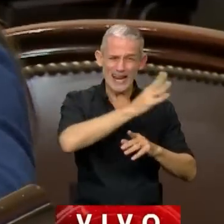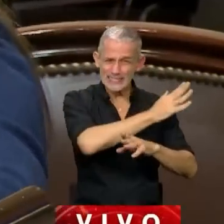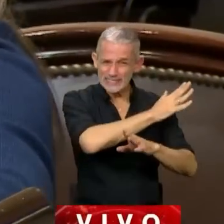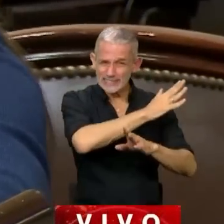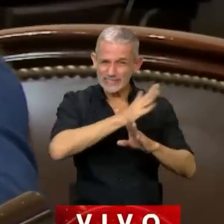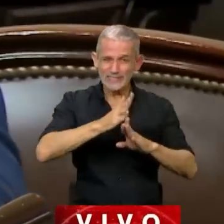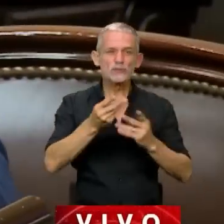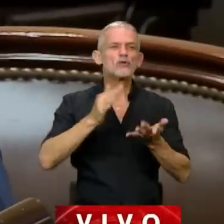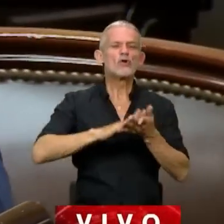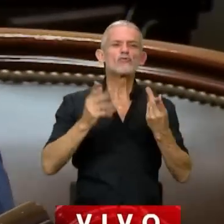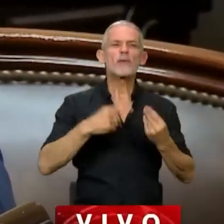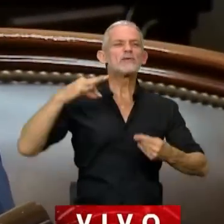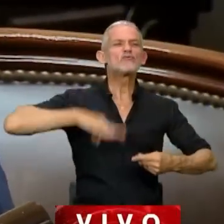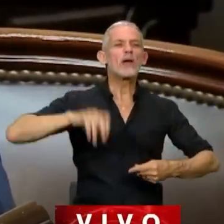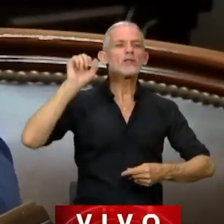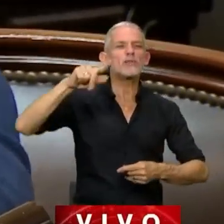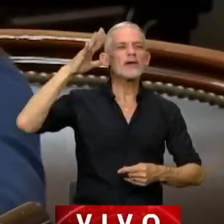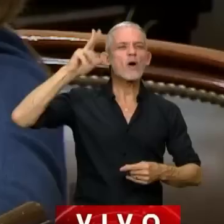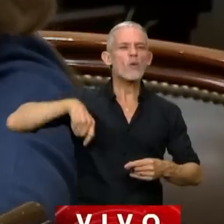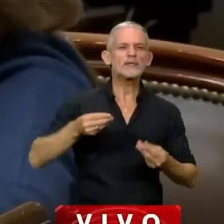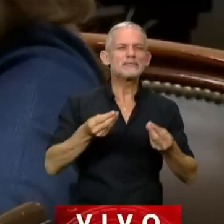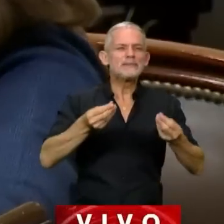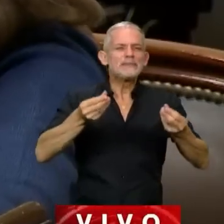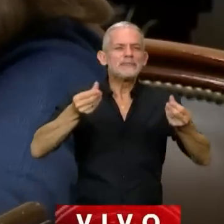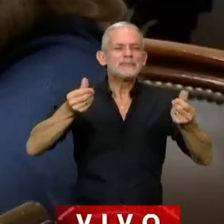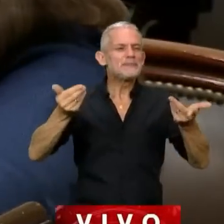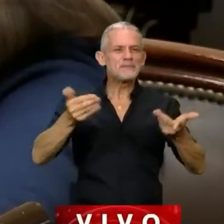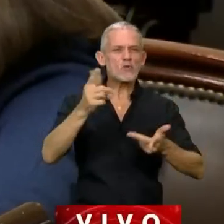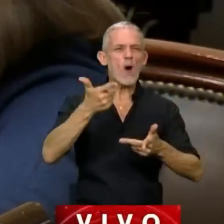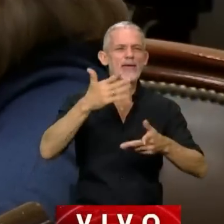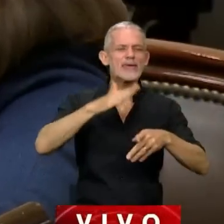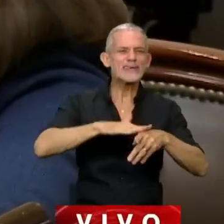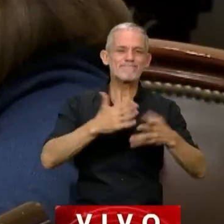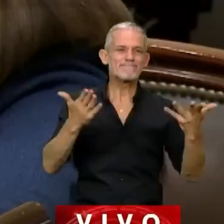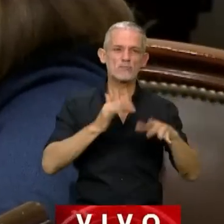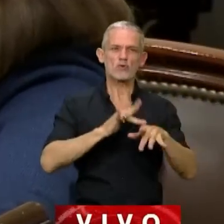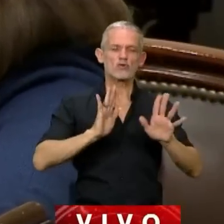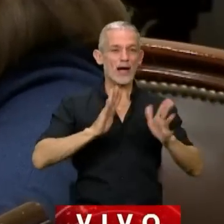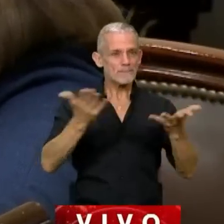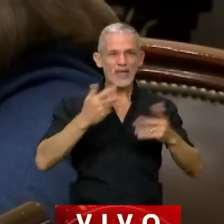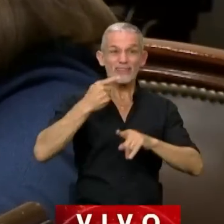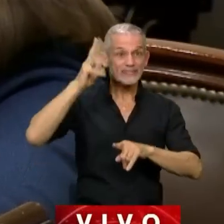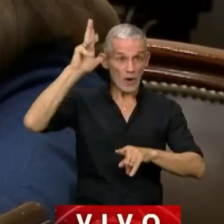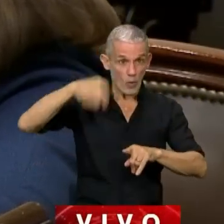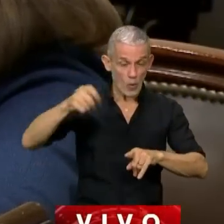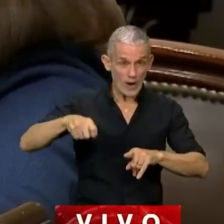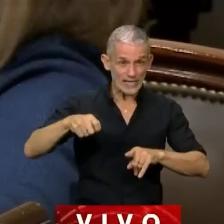1853, de la intangibilidad de los salarios, nos dice además que los